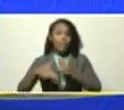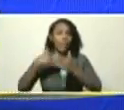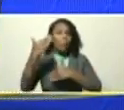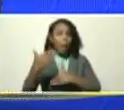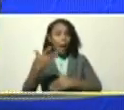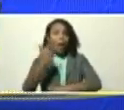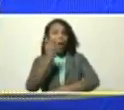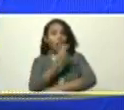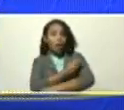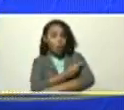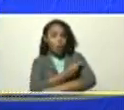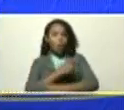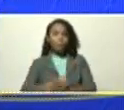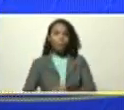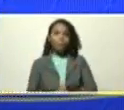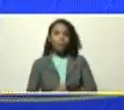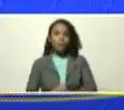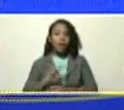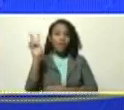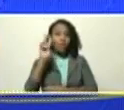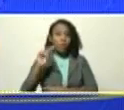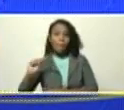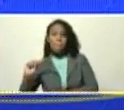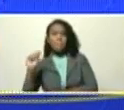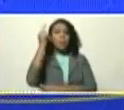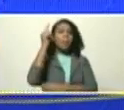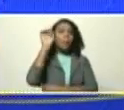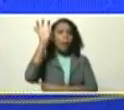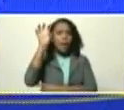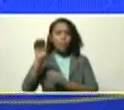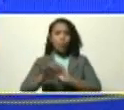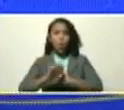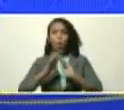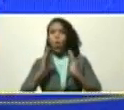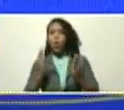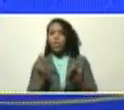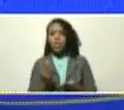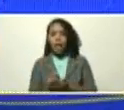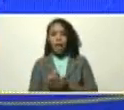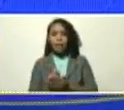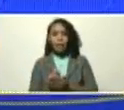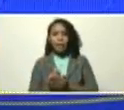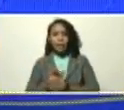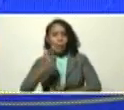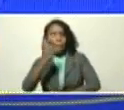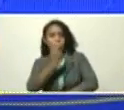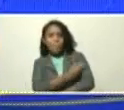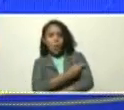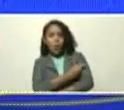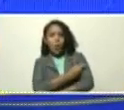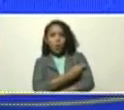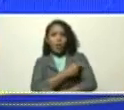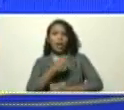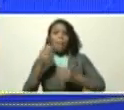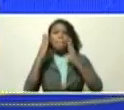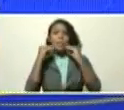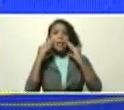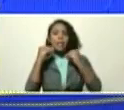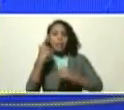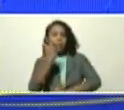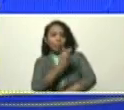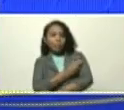vacuna. Venezuela fue el primer país del mundo que probó la vacuna, que experimentó con la